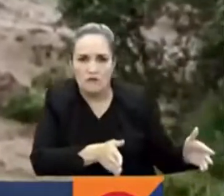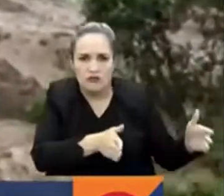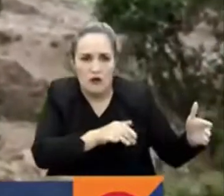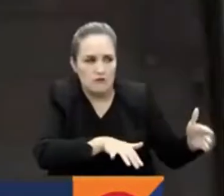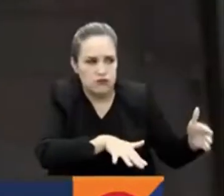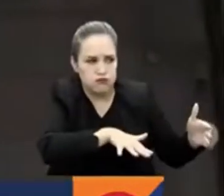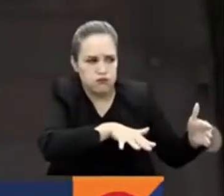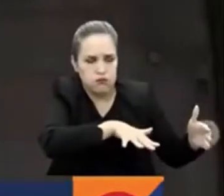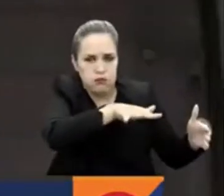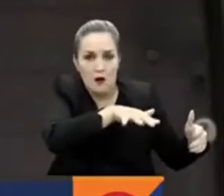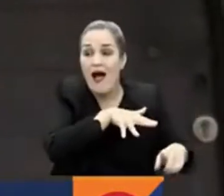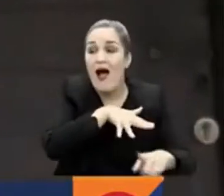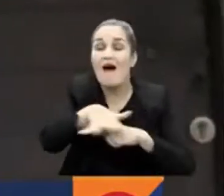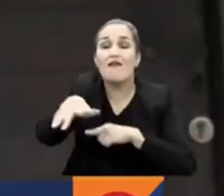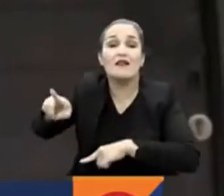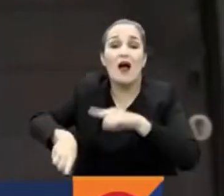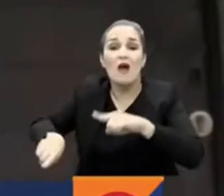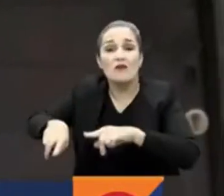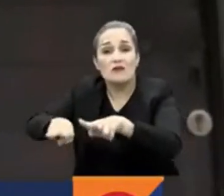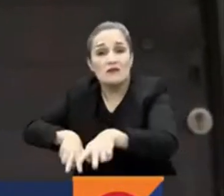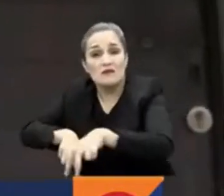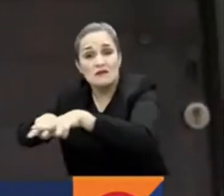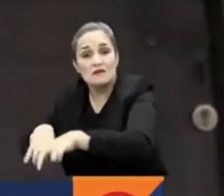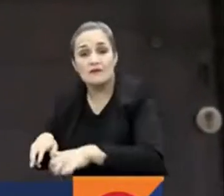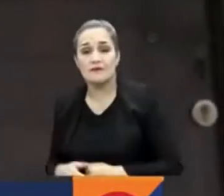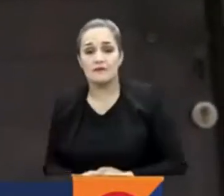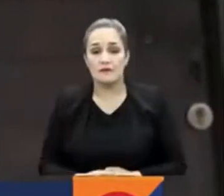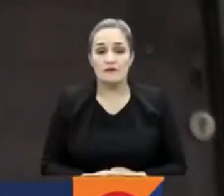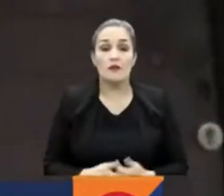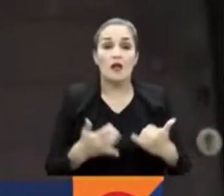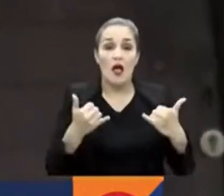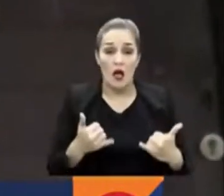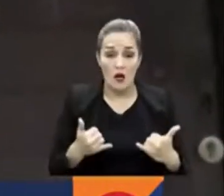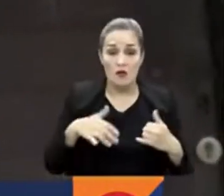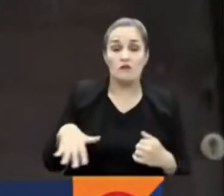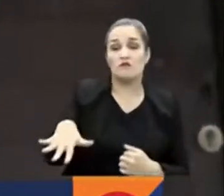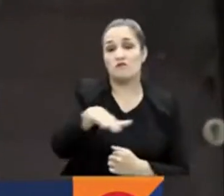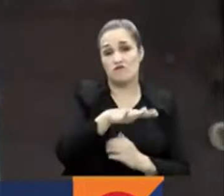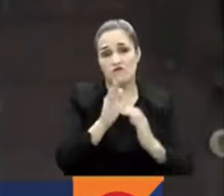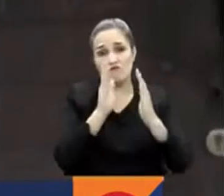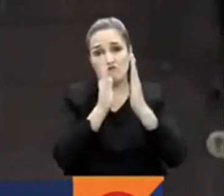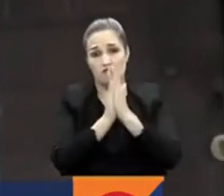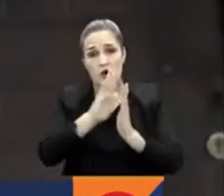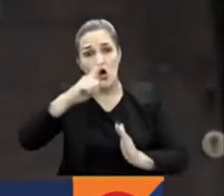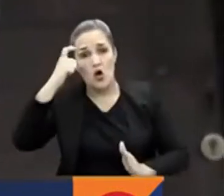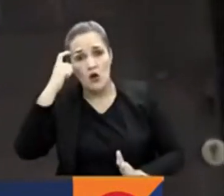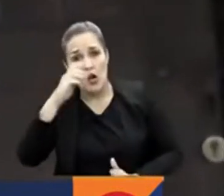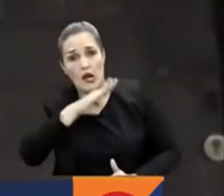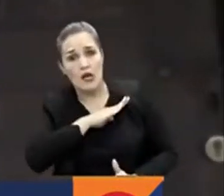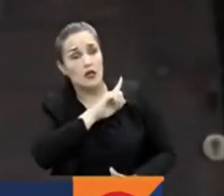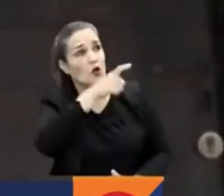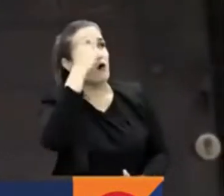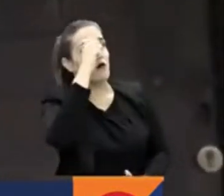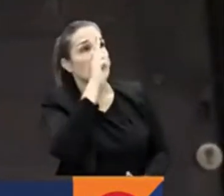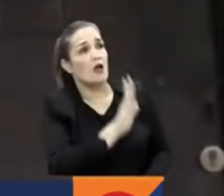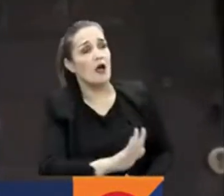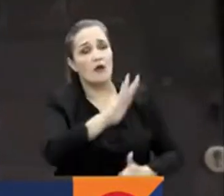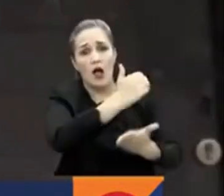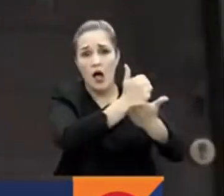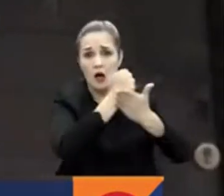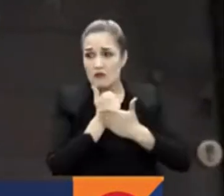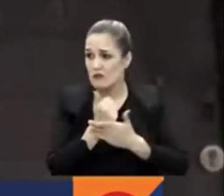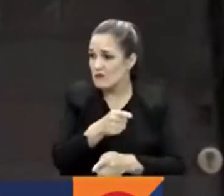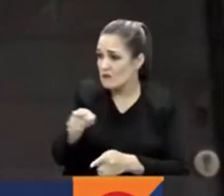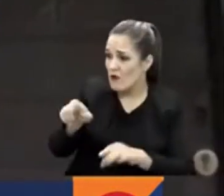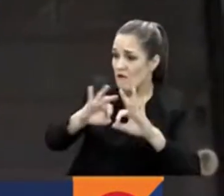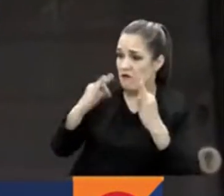Estamos pidiéndole al gobierno departamental en cabeza de Elsa Noguera y al gobierno nacional ayuda para estos campesinos que todos lo perdieron y